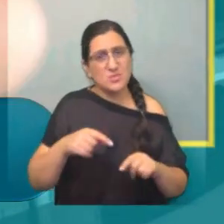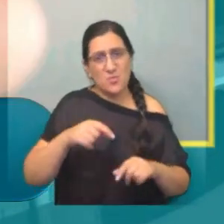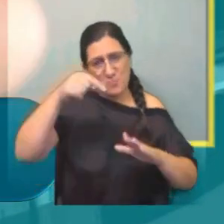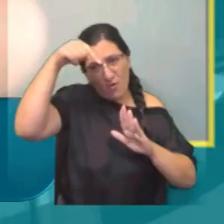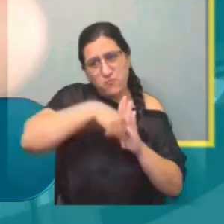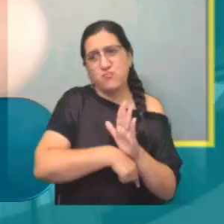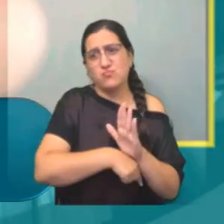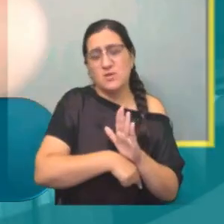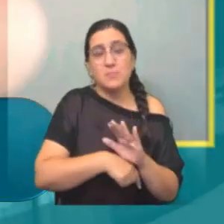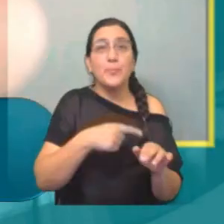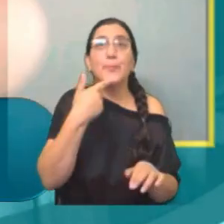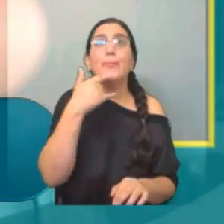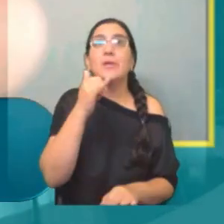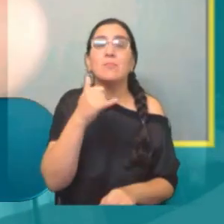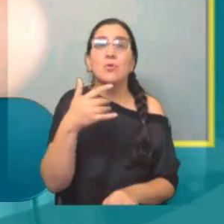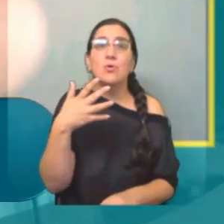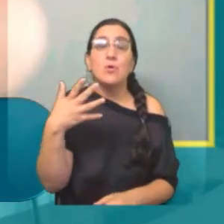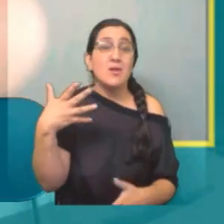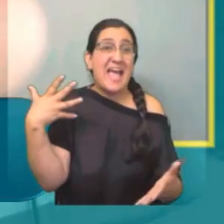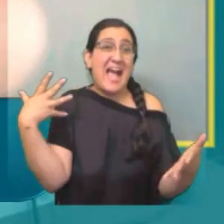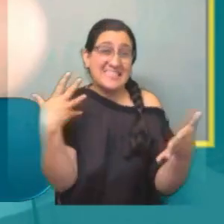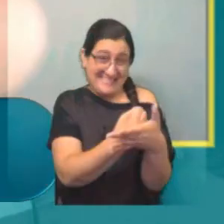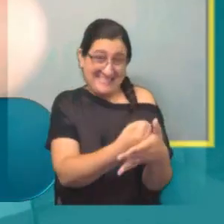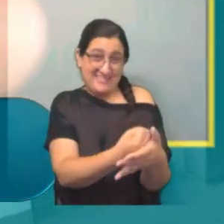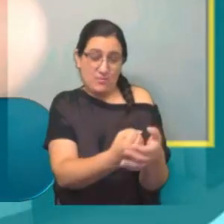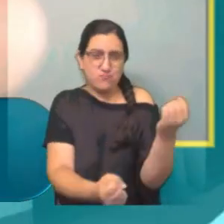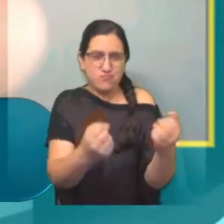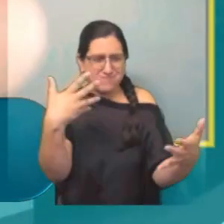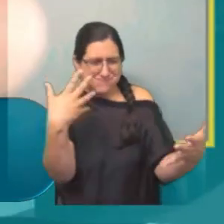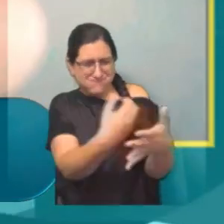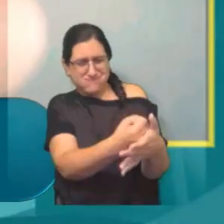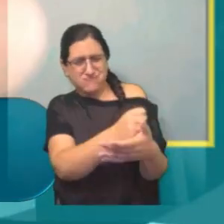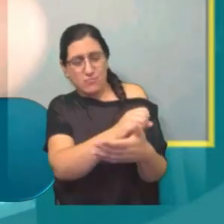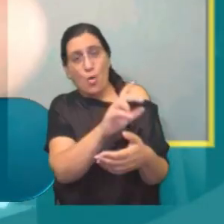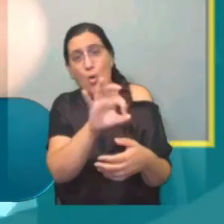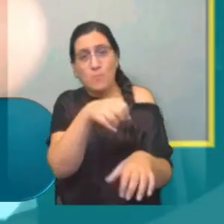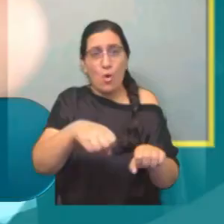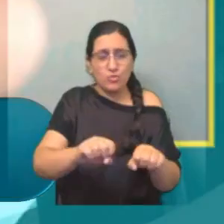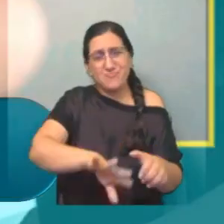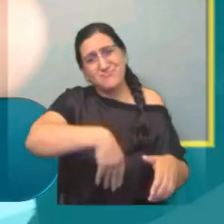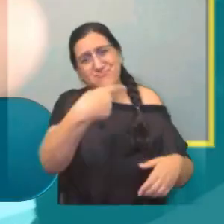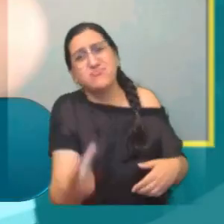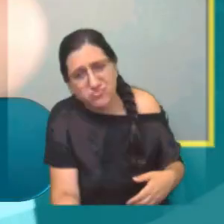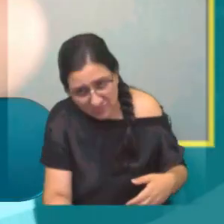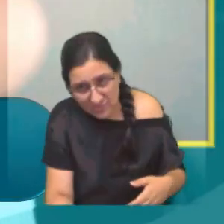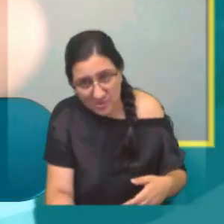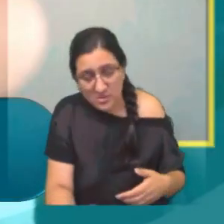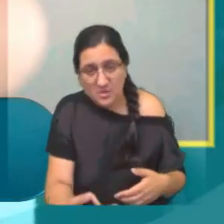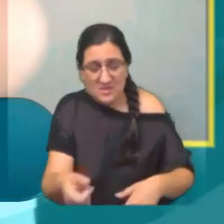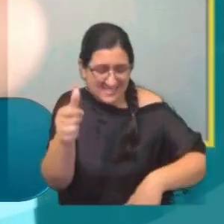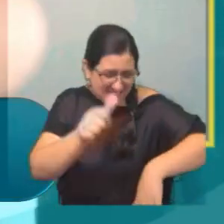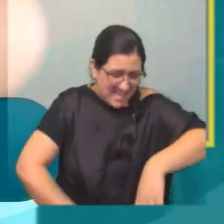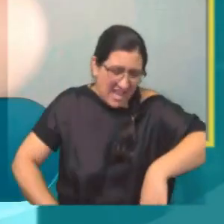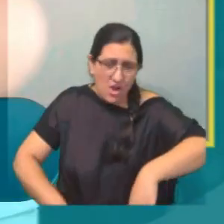eso pueden ser, por ejemplo, los accidentes de tránsito. Accidente de tránsito, por ejemplo, la persona se cae, tiene un traumatismo generalizado en la mano o se golpea